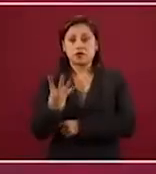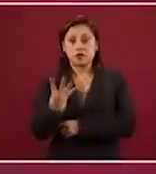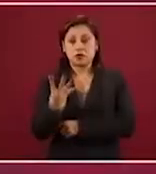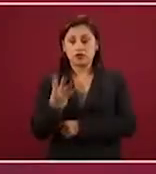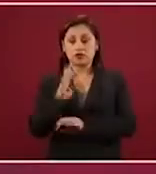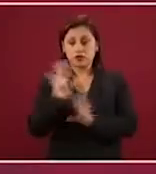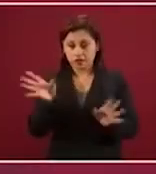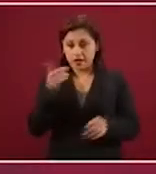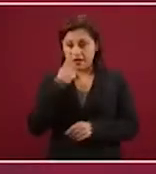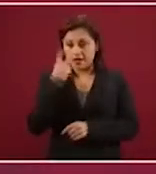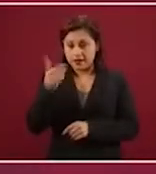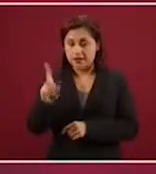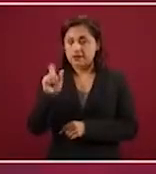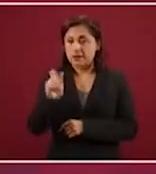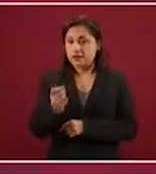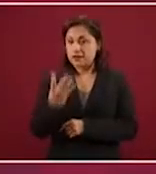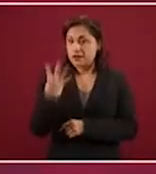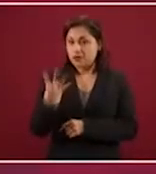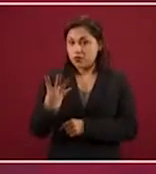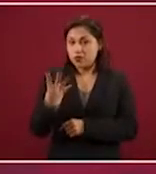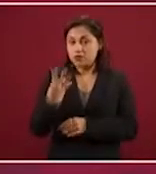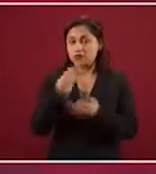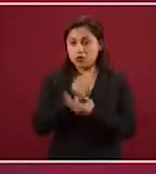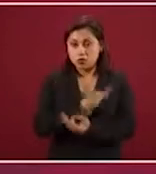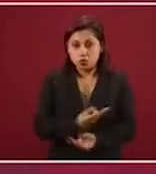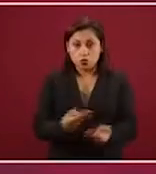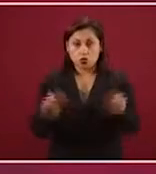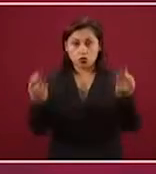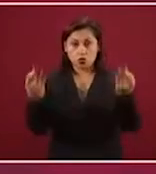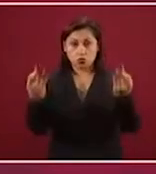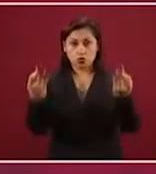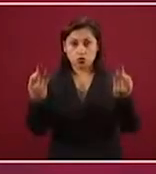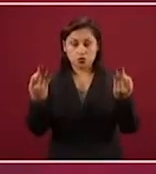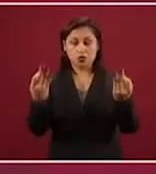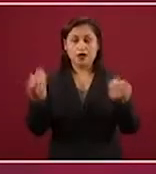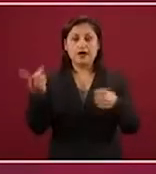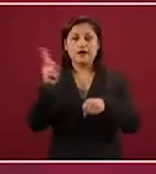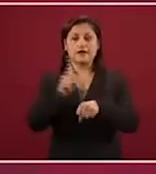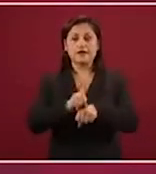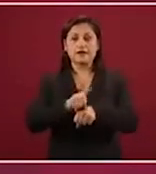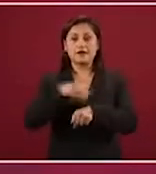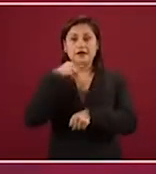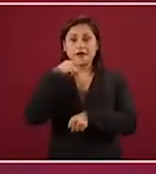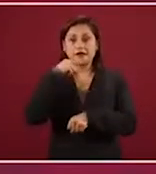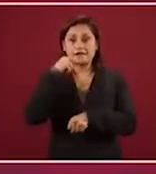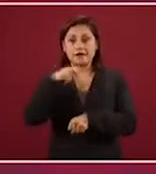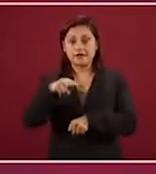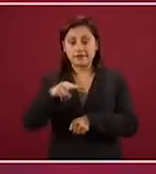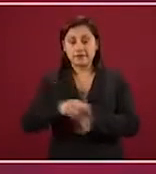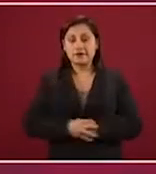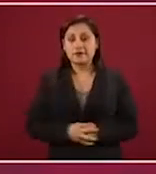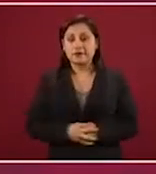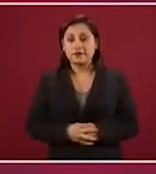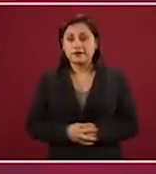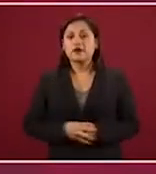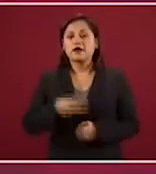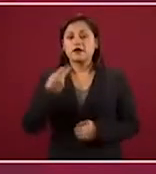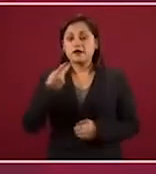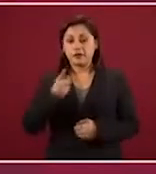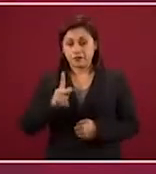24 es el mensaje de Navidad, pero por ustedes